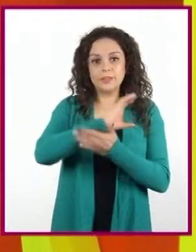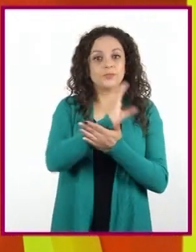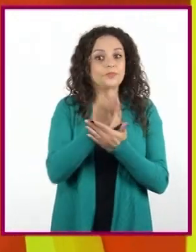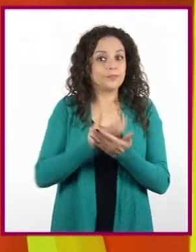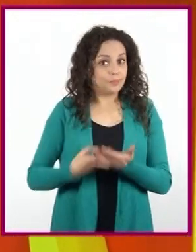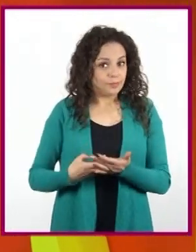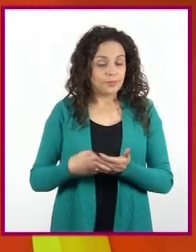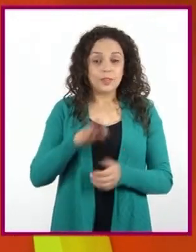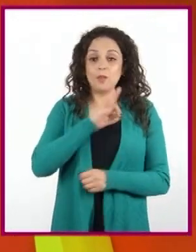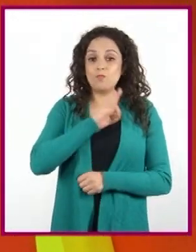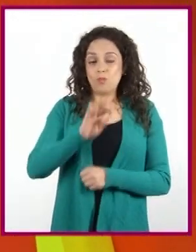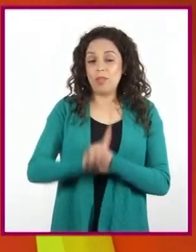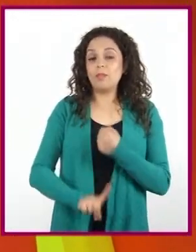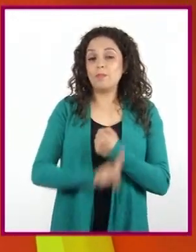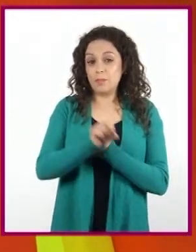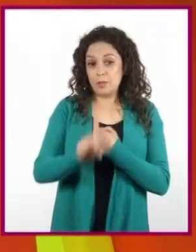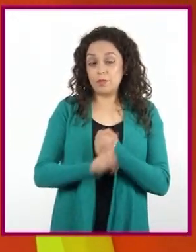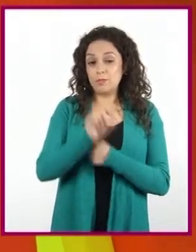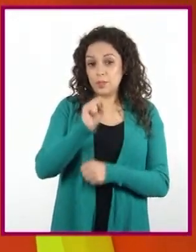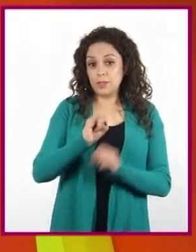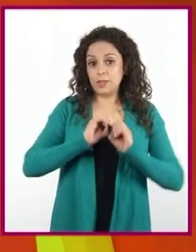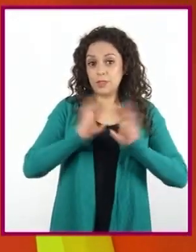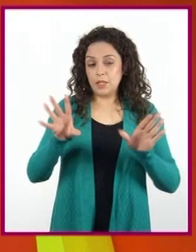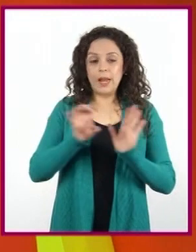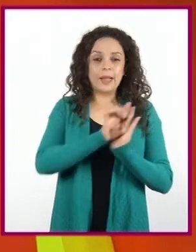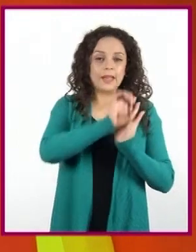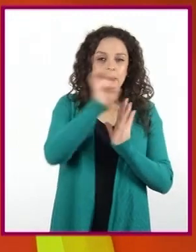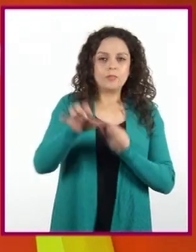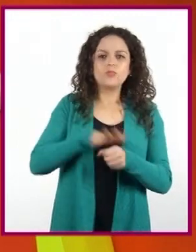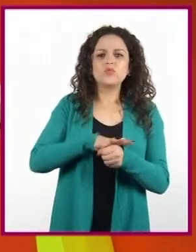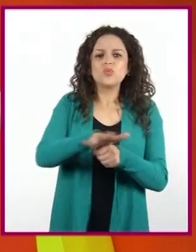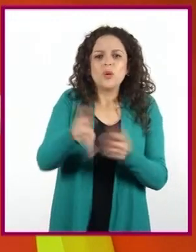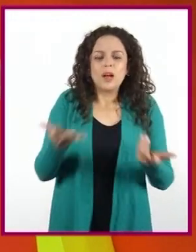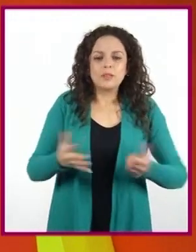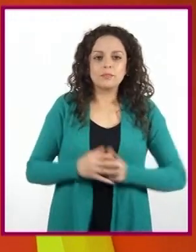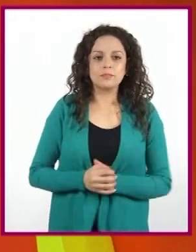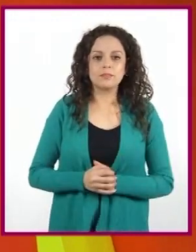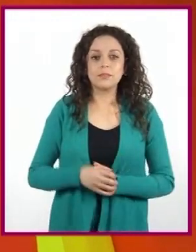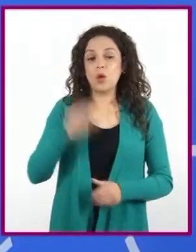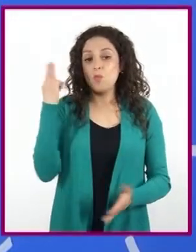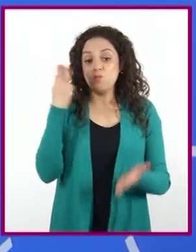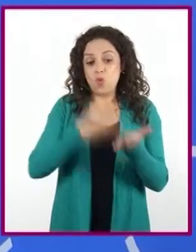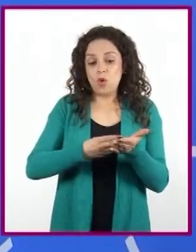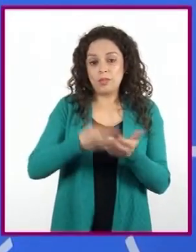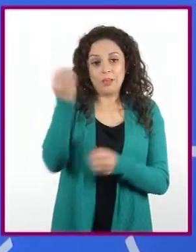puede llegar a tener consecuencias, como, por ejemplo, el pago de una multa.